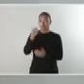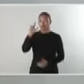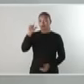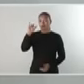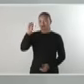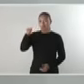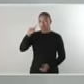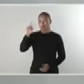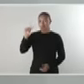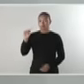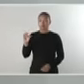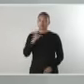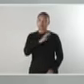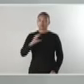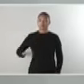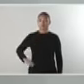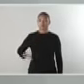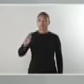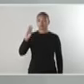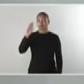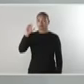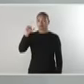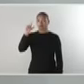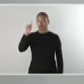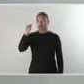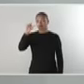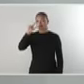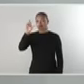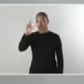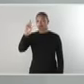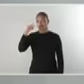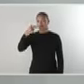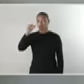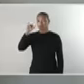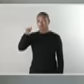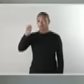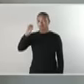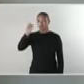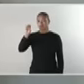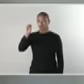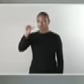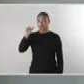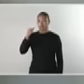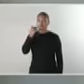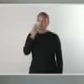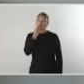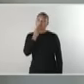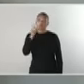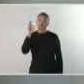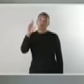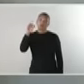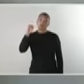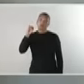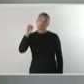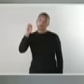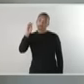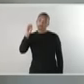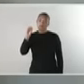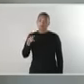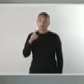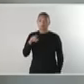Alianza el candidato Baltasar Manuel Hinojosa Ochoa Francisco tu trayectoria